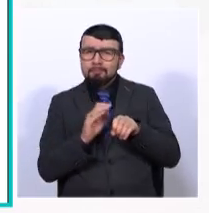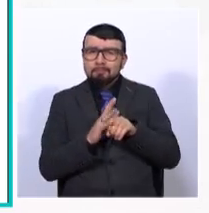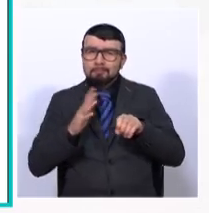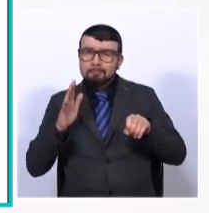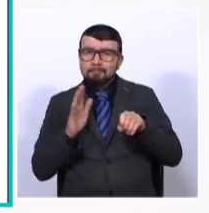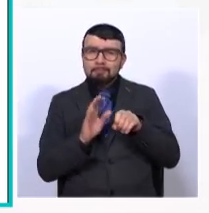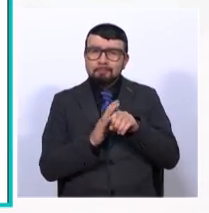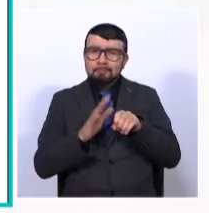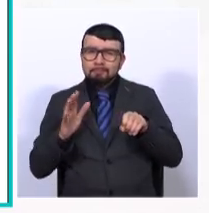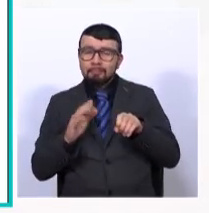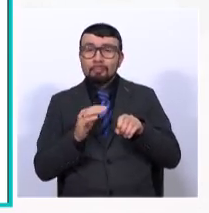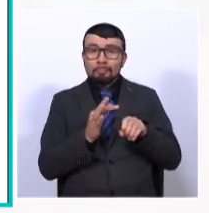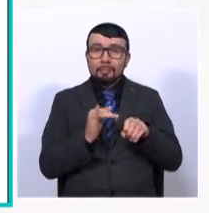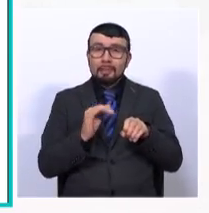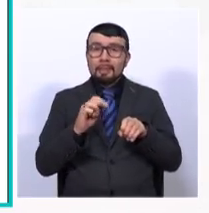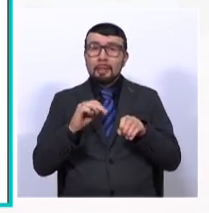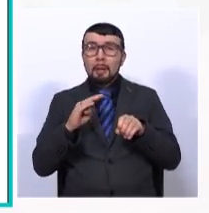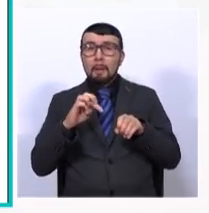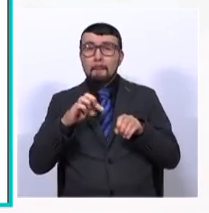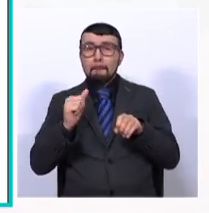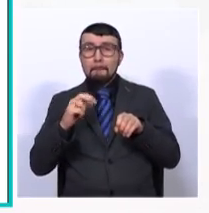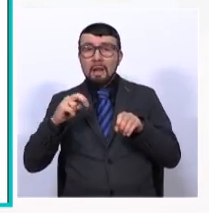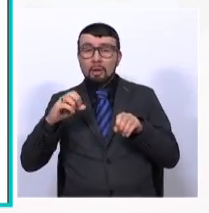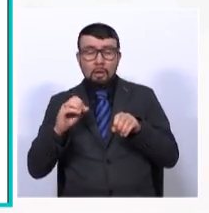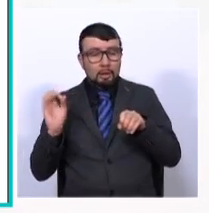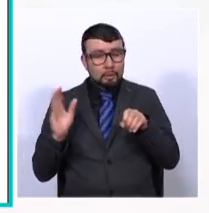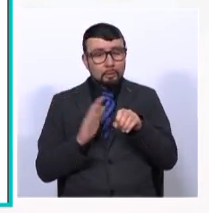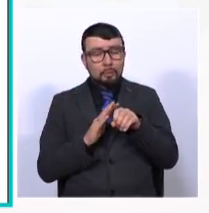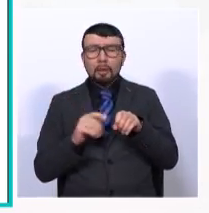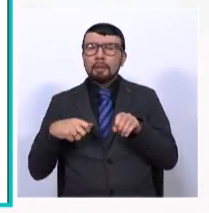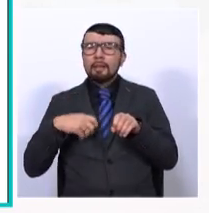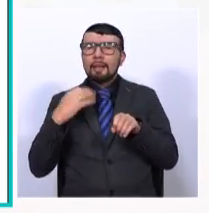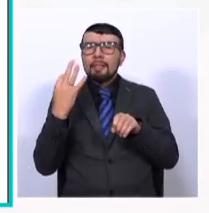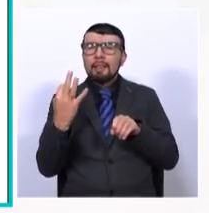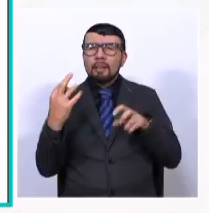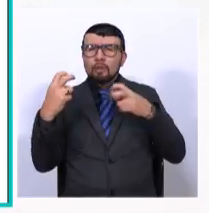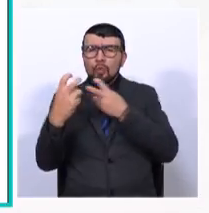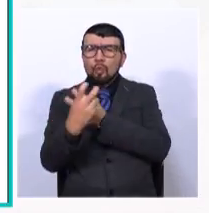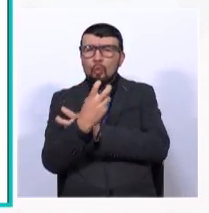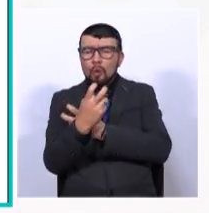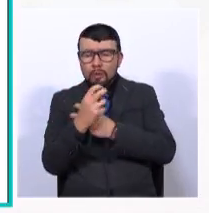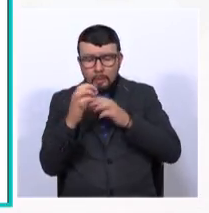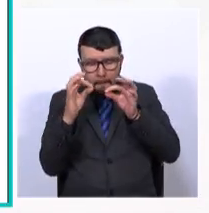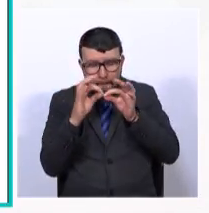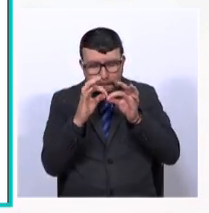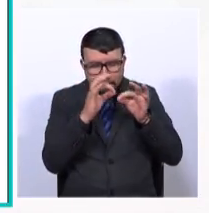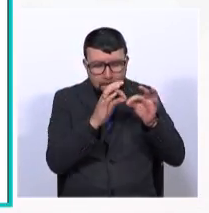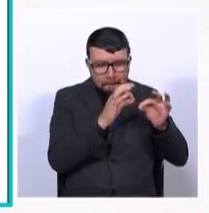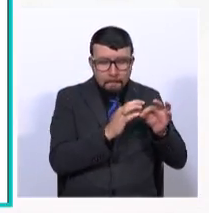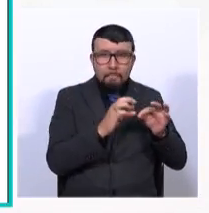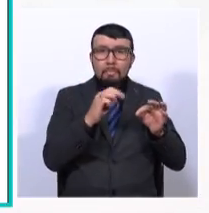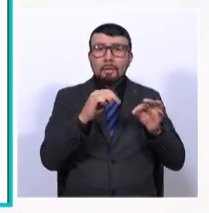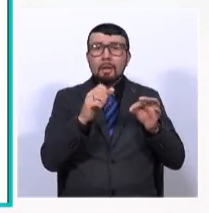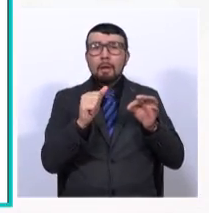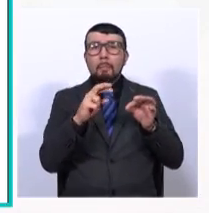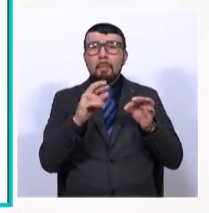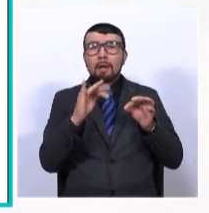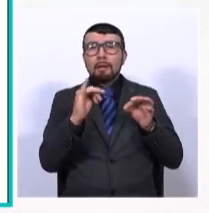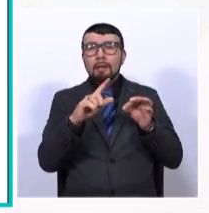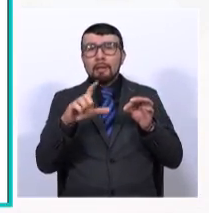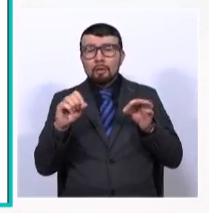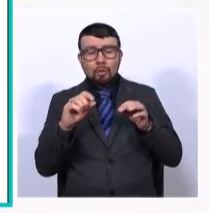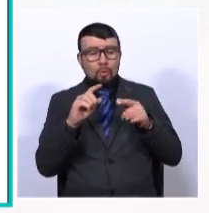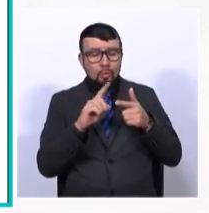el tímpano. Y aquí hay 3 huesitos que llaman martillo, yunque y estribo. Mire que el